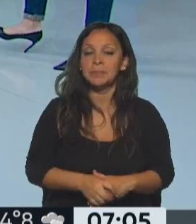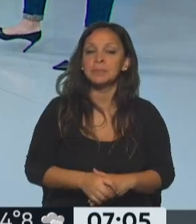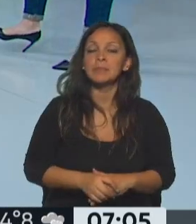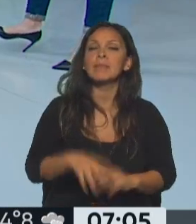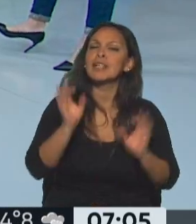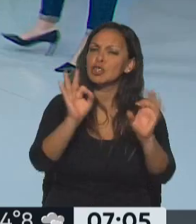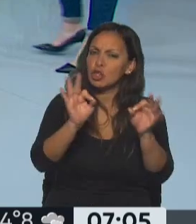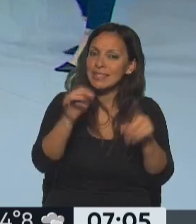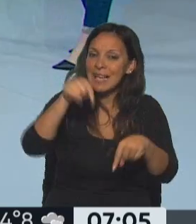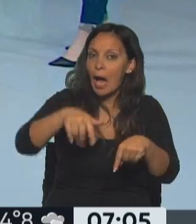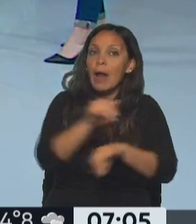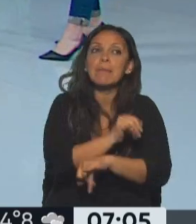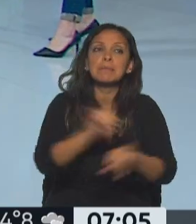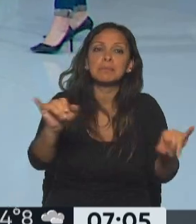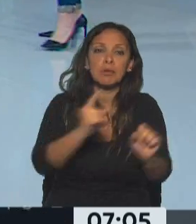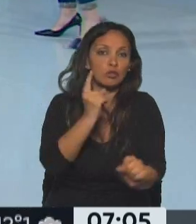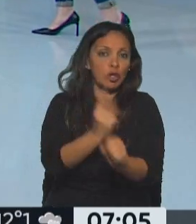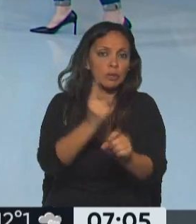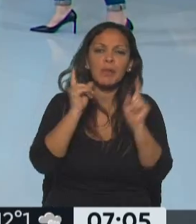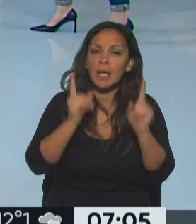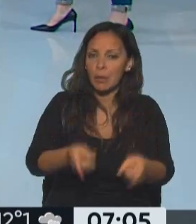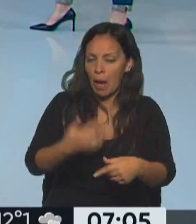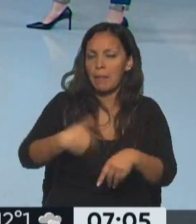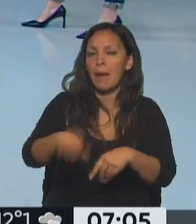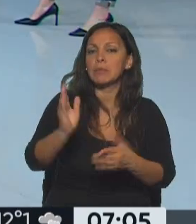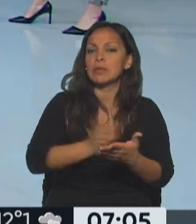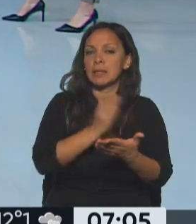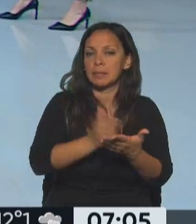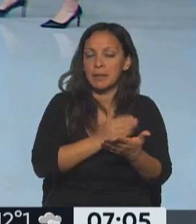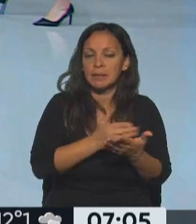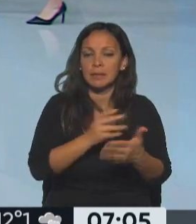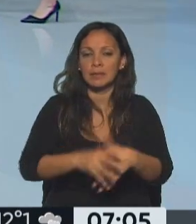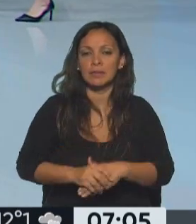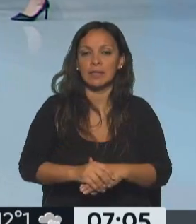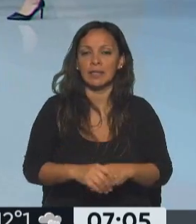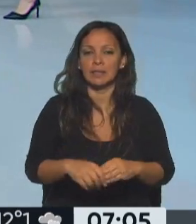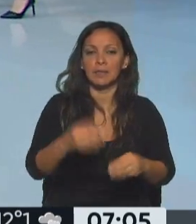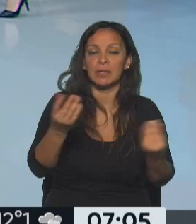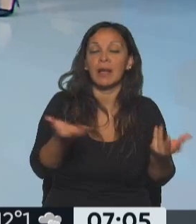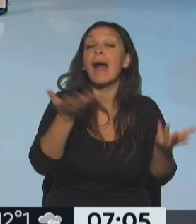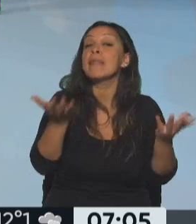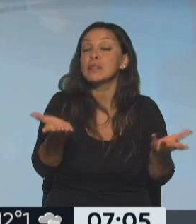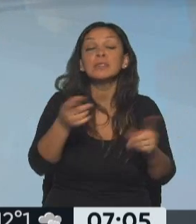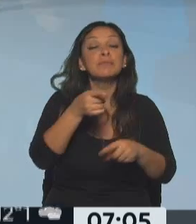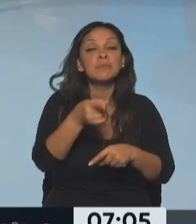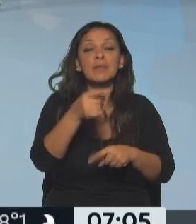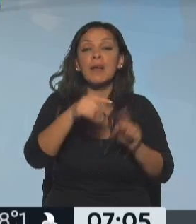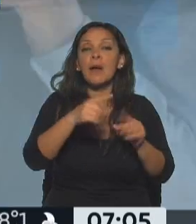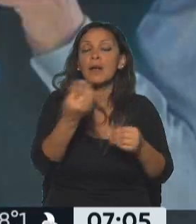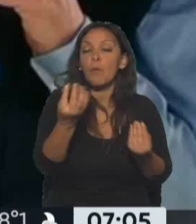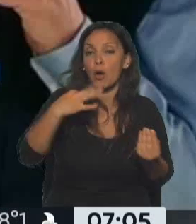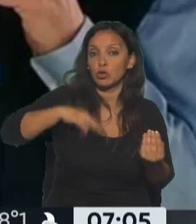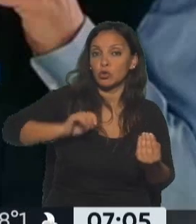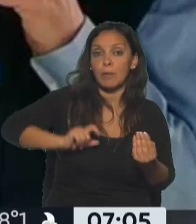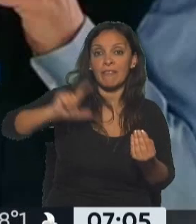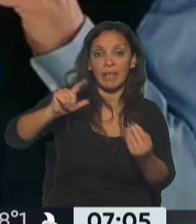ya no se pueden realizar anuncios, pero vamos a repasar para entender de qué estoy hablando. Bueno, en primer lugar, la posibilidad de una suma fija,